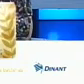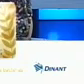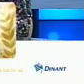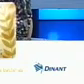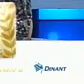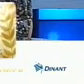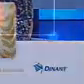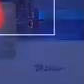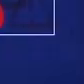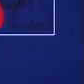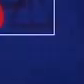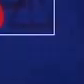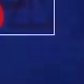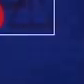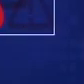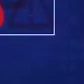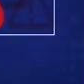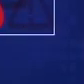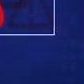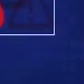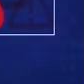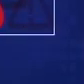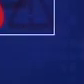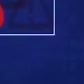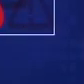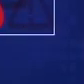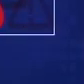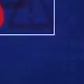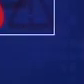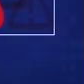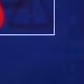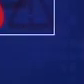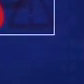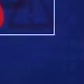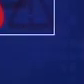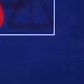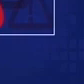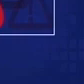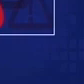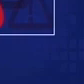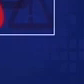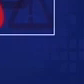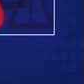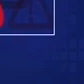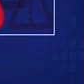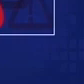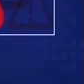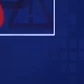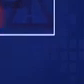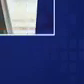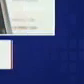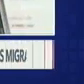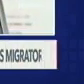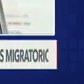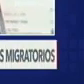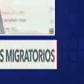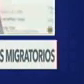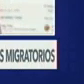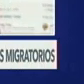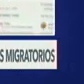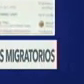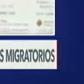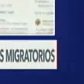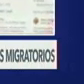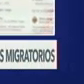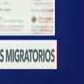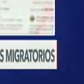la nueva forma de estafa focalizada en migrantes que buscan emigrar a Estados Unidos ronda las redes sociales hasta